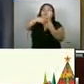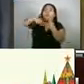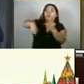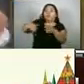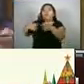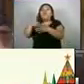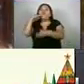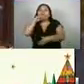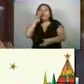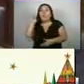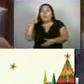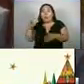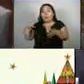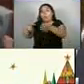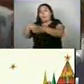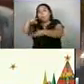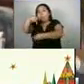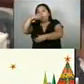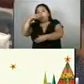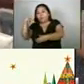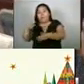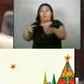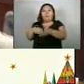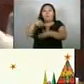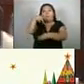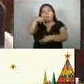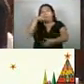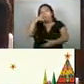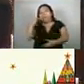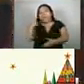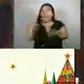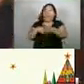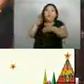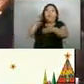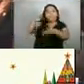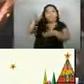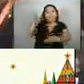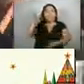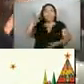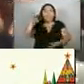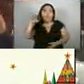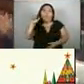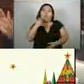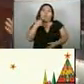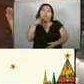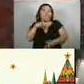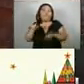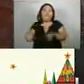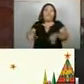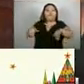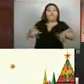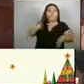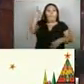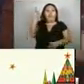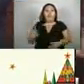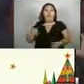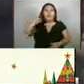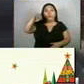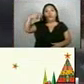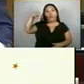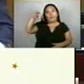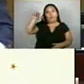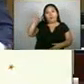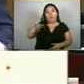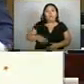FMLN, PCN, PDC y Vamos. La abstención fue por parte del diputado Johnny Wright de Nuestro